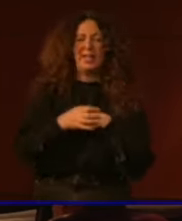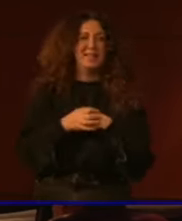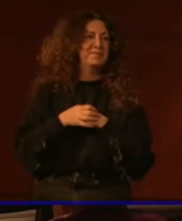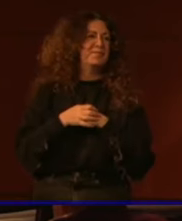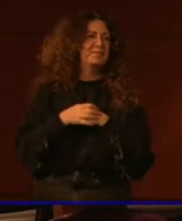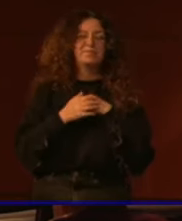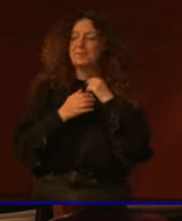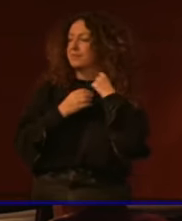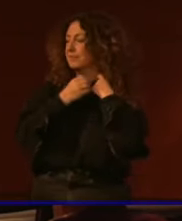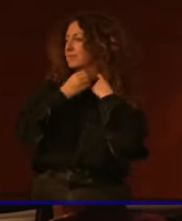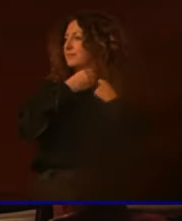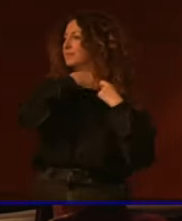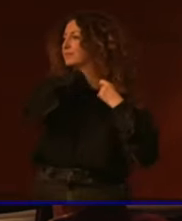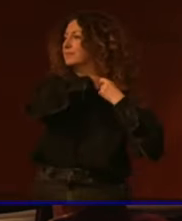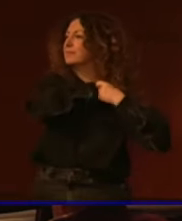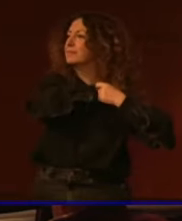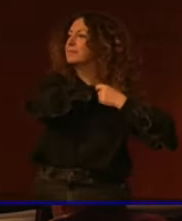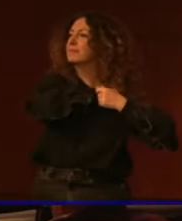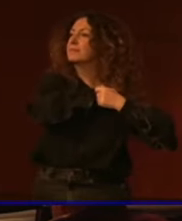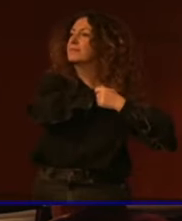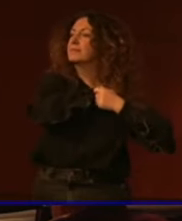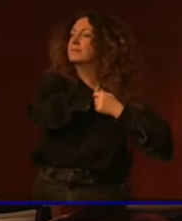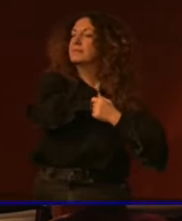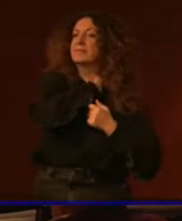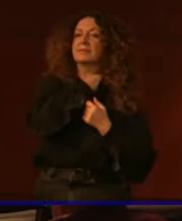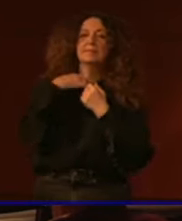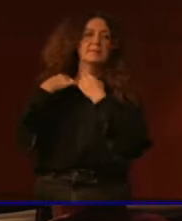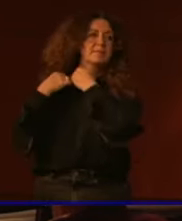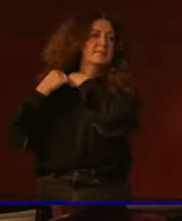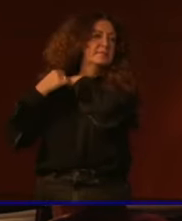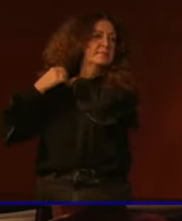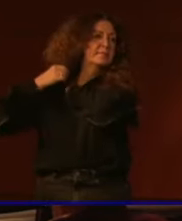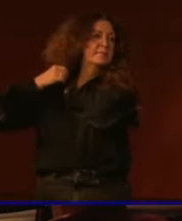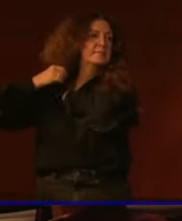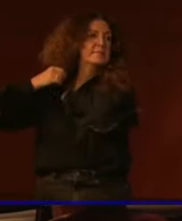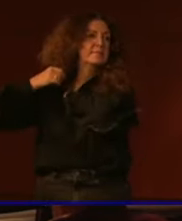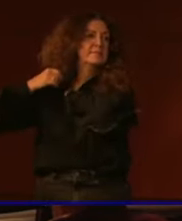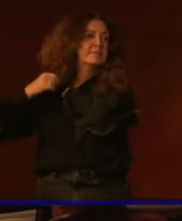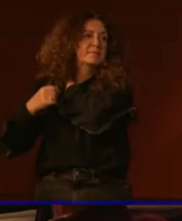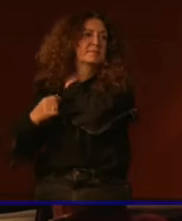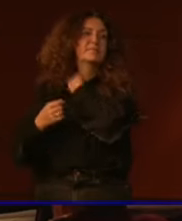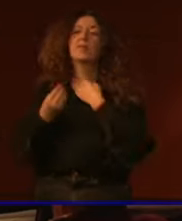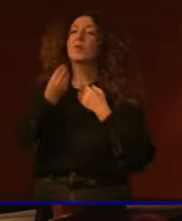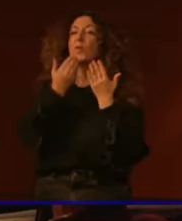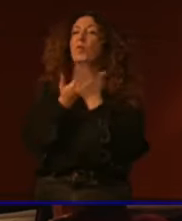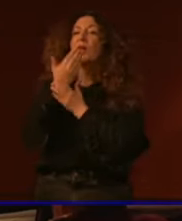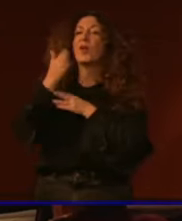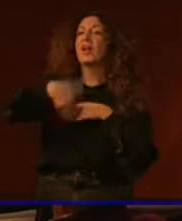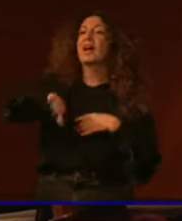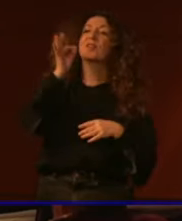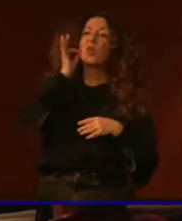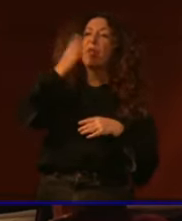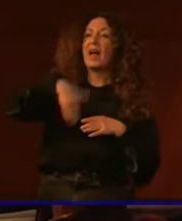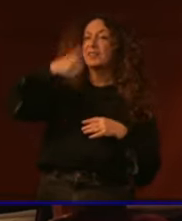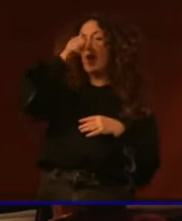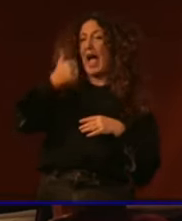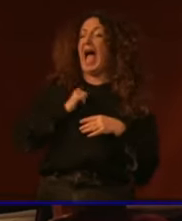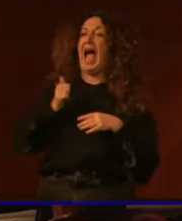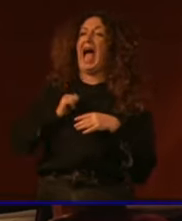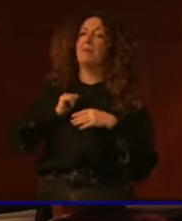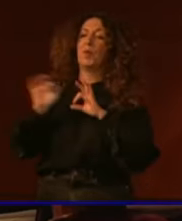No sé si vais a instalarlo aquí porque teníamos... Bueno, buenos días a todas y a todos, y aprovecho mientras se